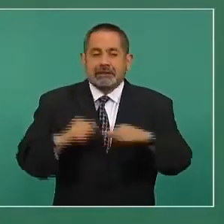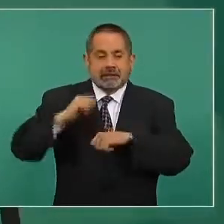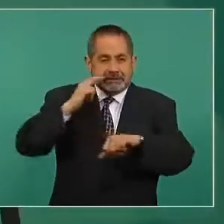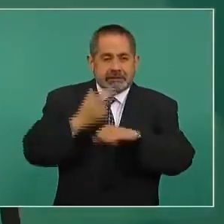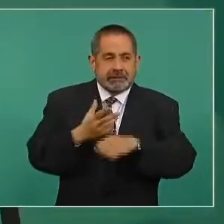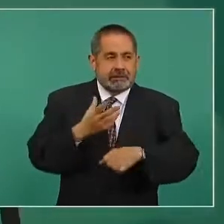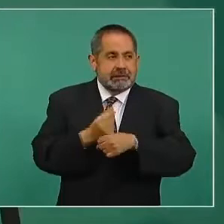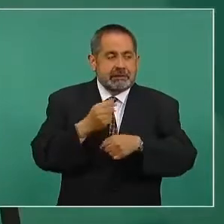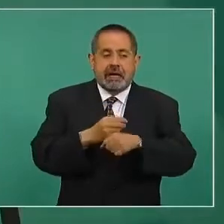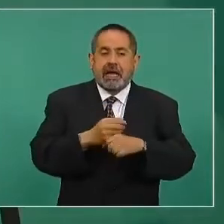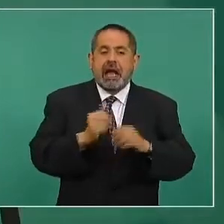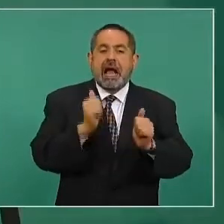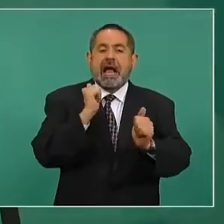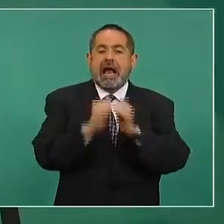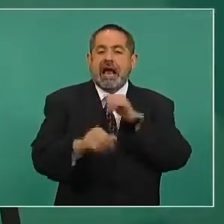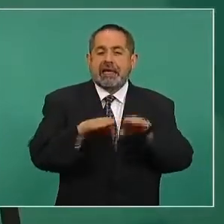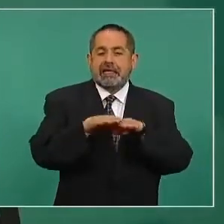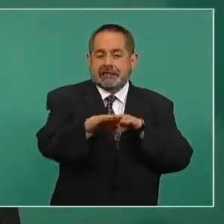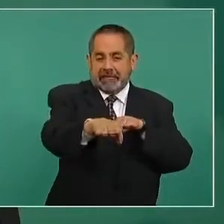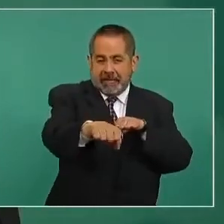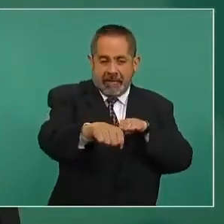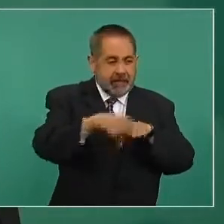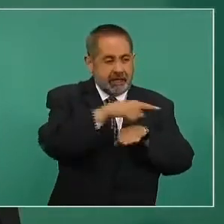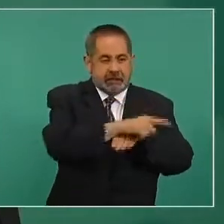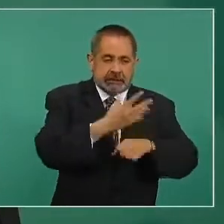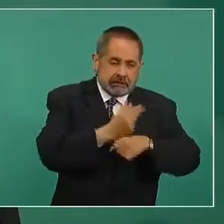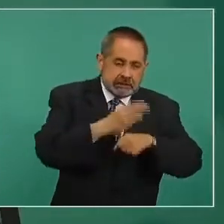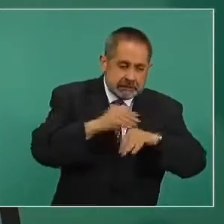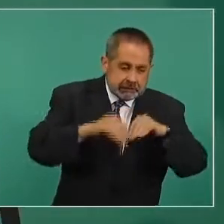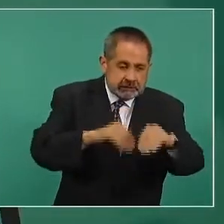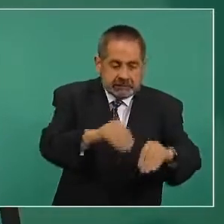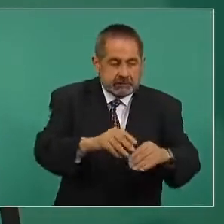las carreteras, que también